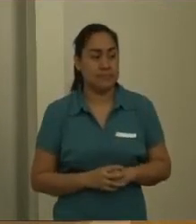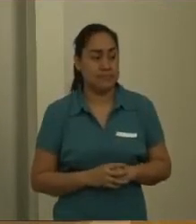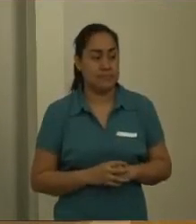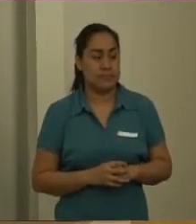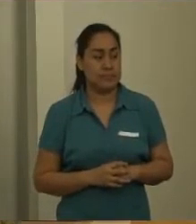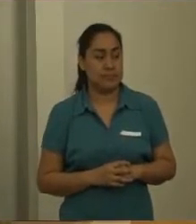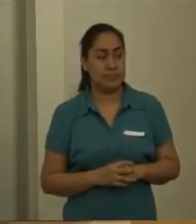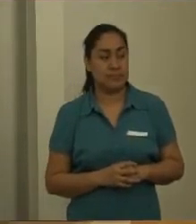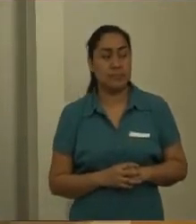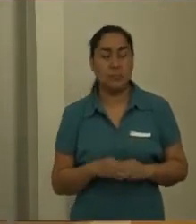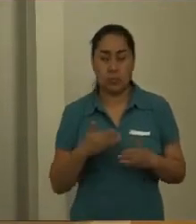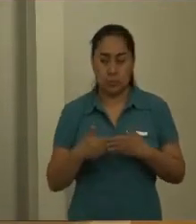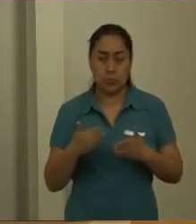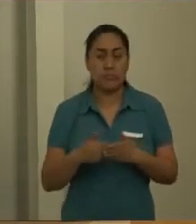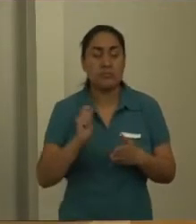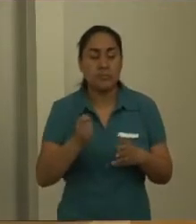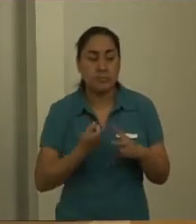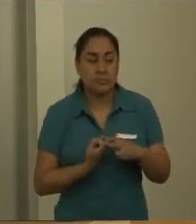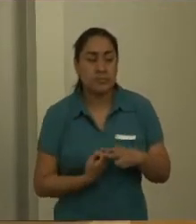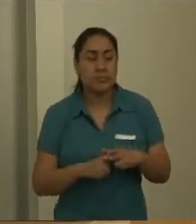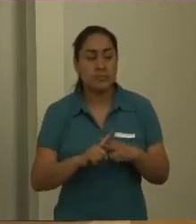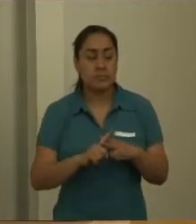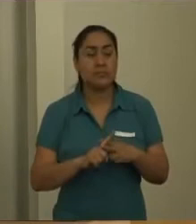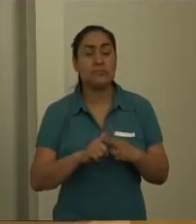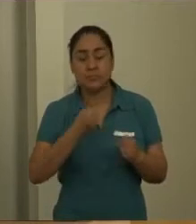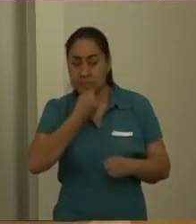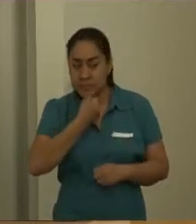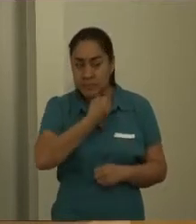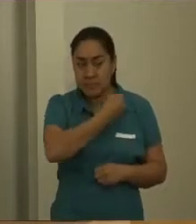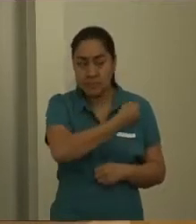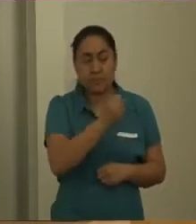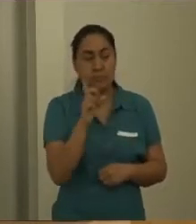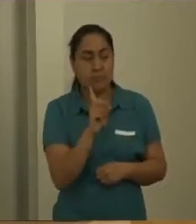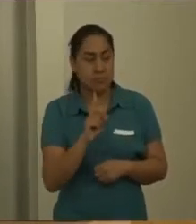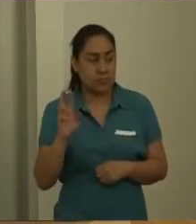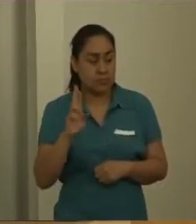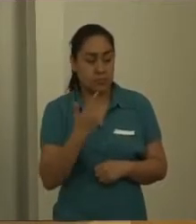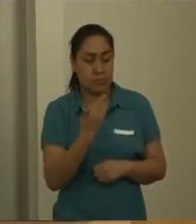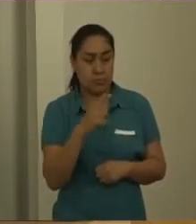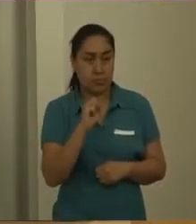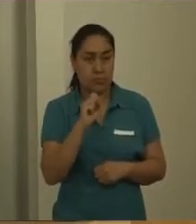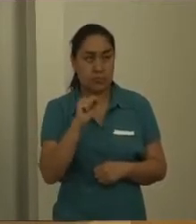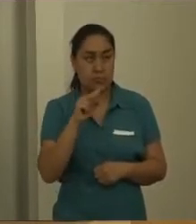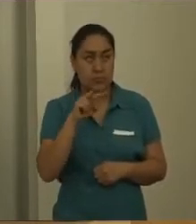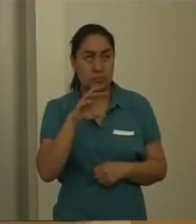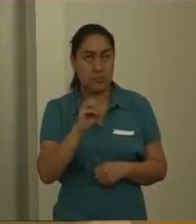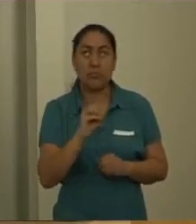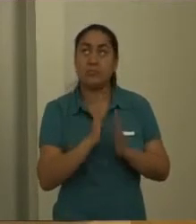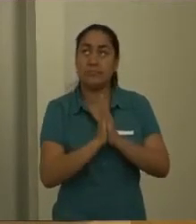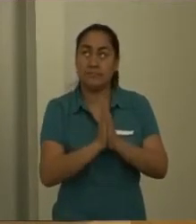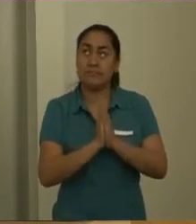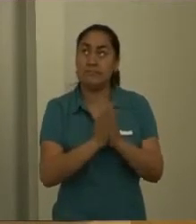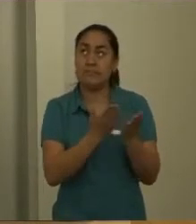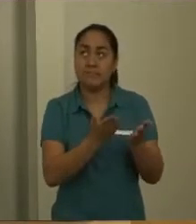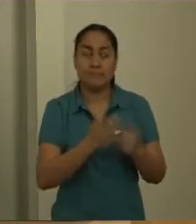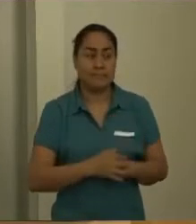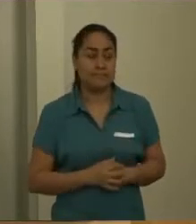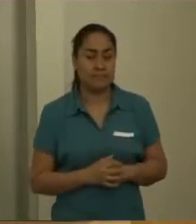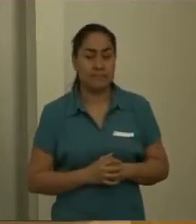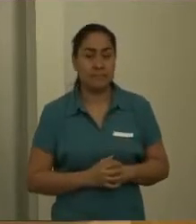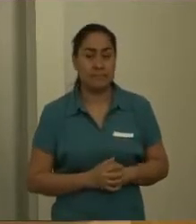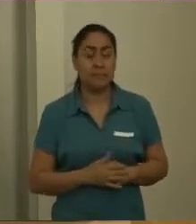voy a proceder a solicitarle la palabra al doctor gustavo vega por favor bueno